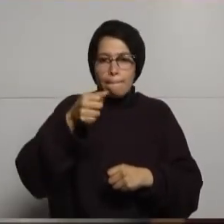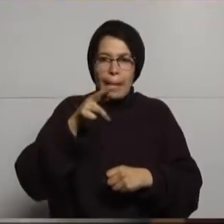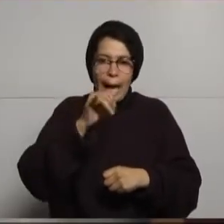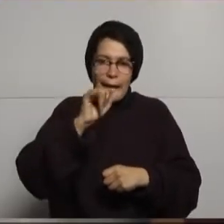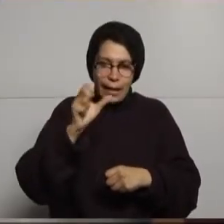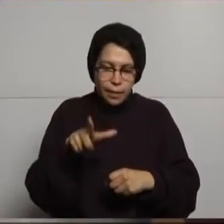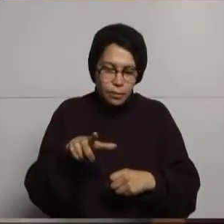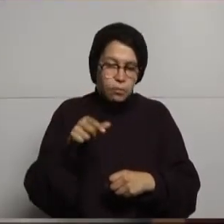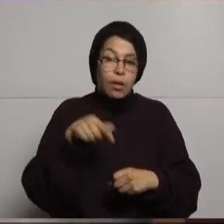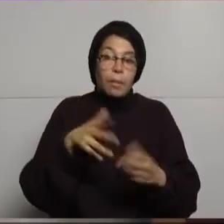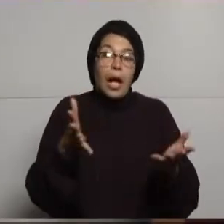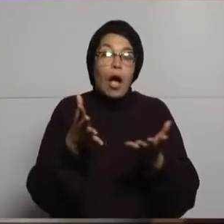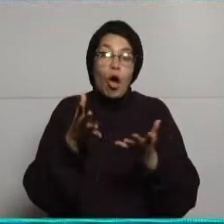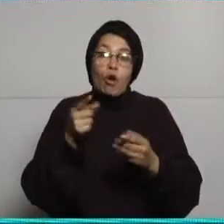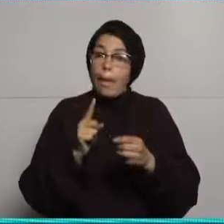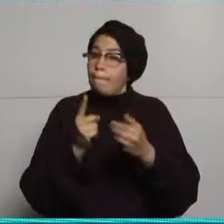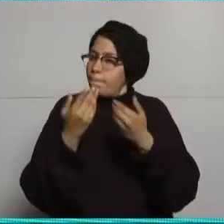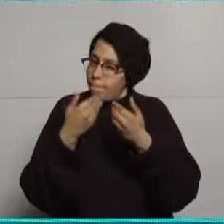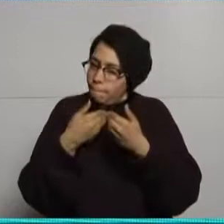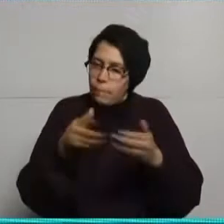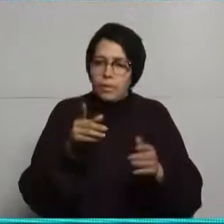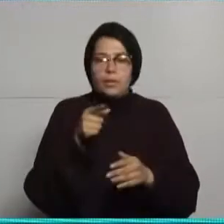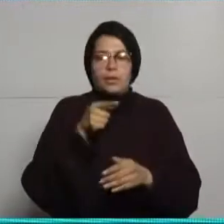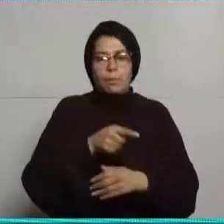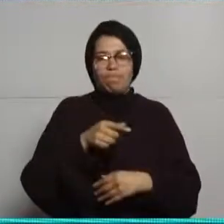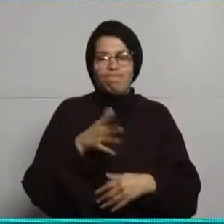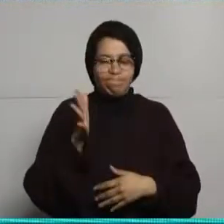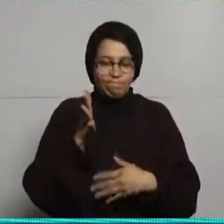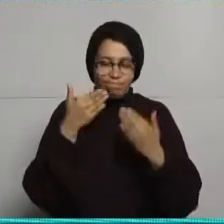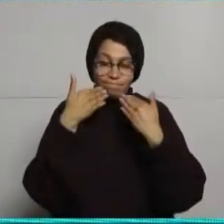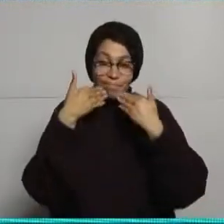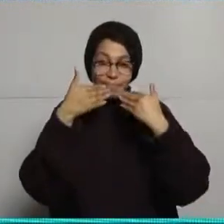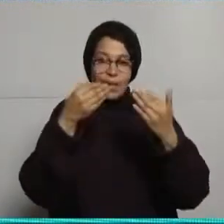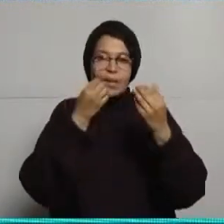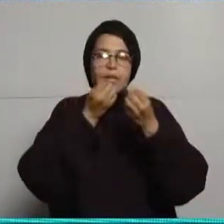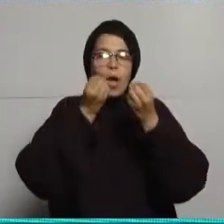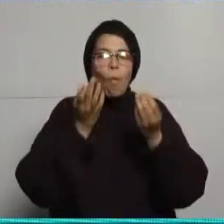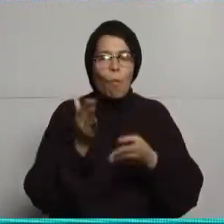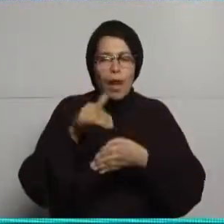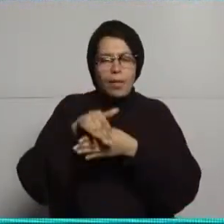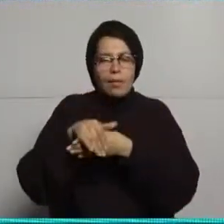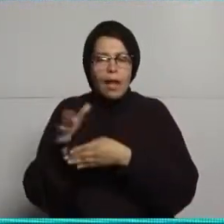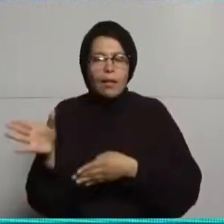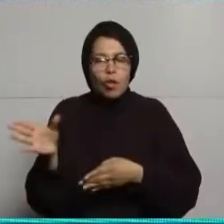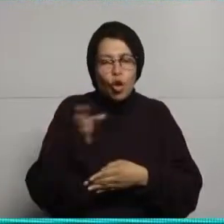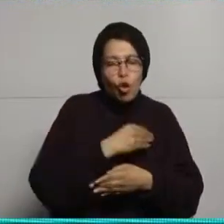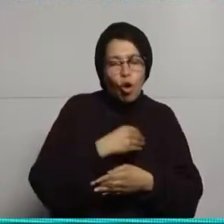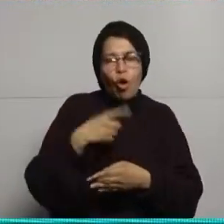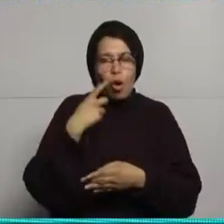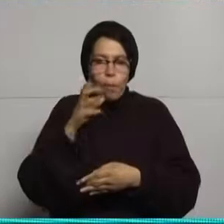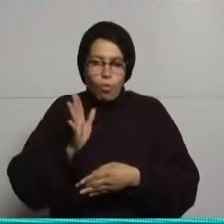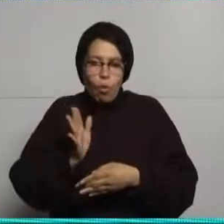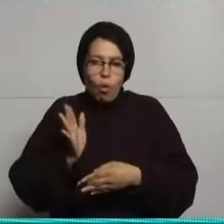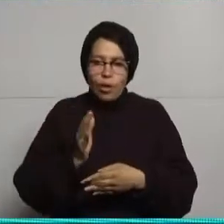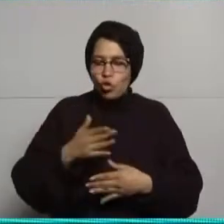ya le doy la palabra para este panel. Bueno, muchas gracias. Buenas tardes a todas y a todos. Bueno, un gusto formar parte de este